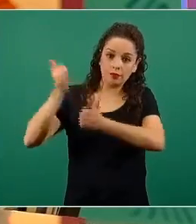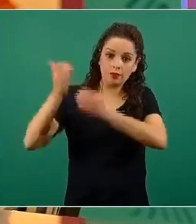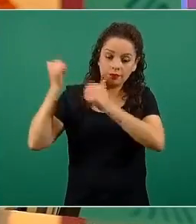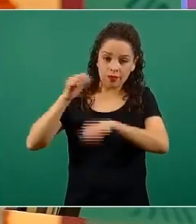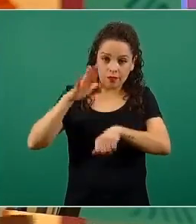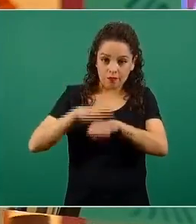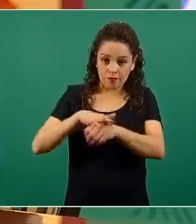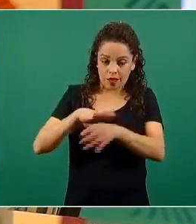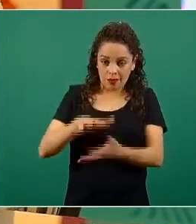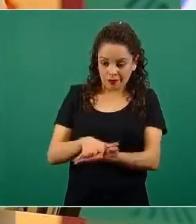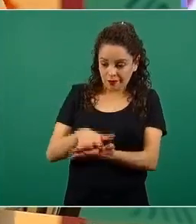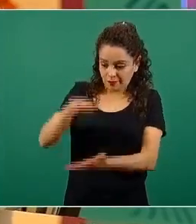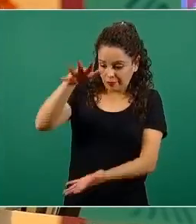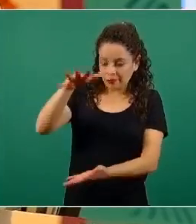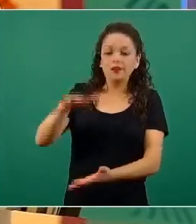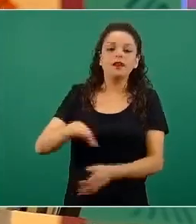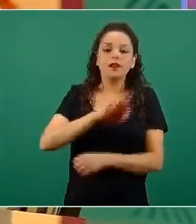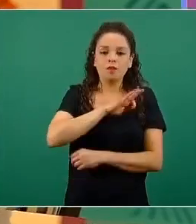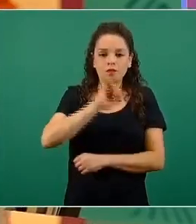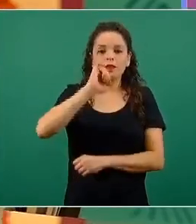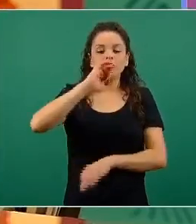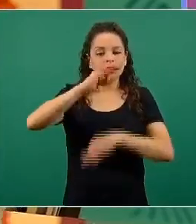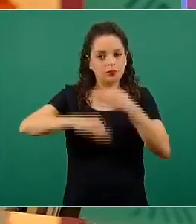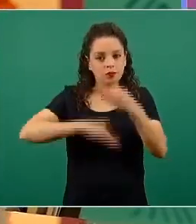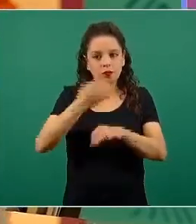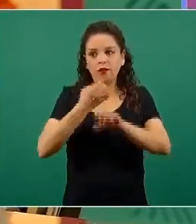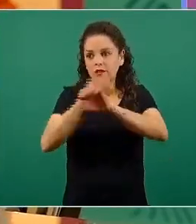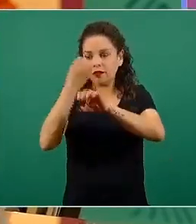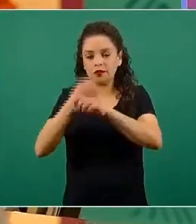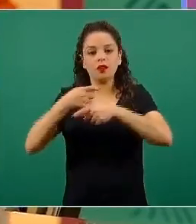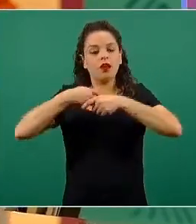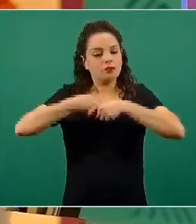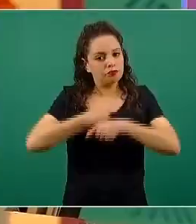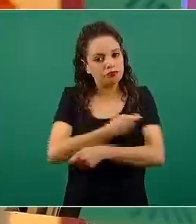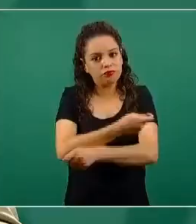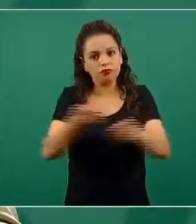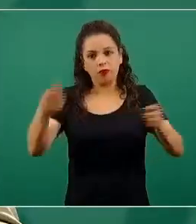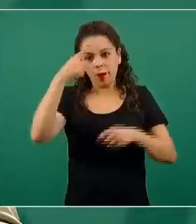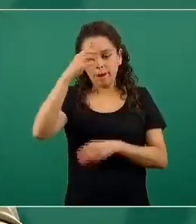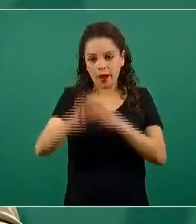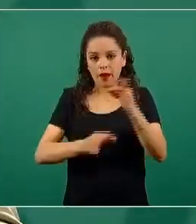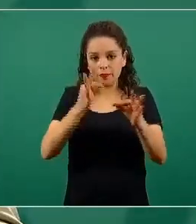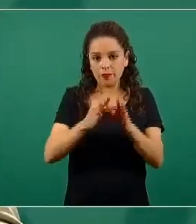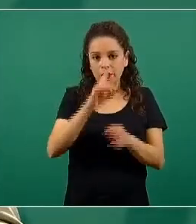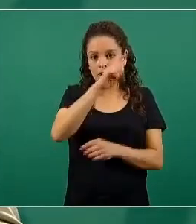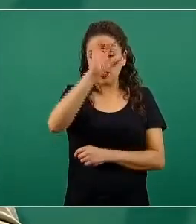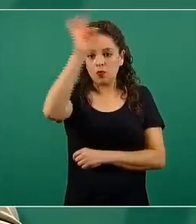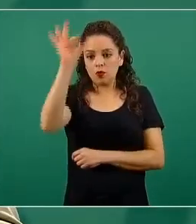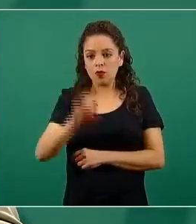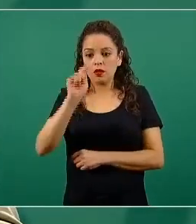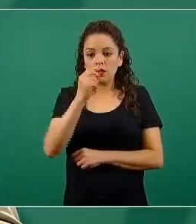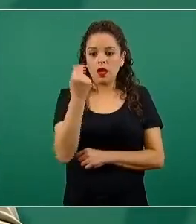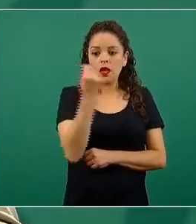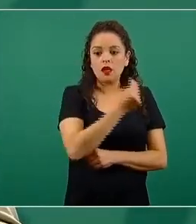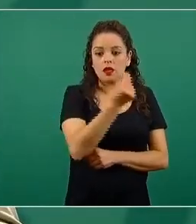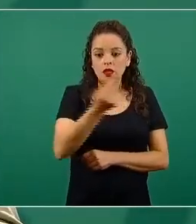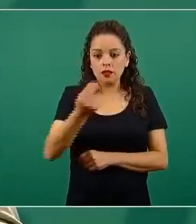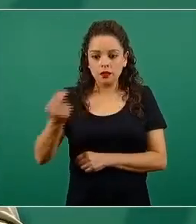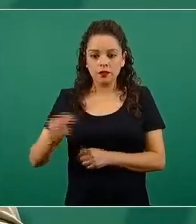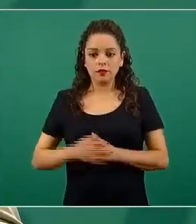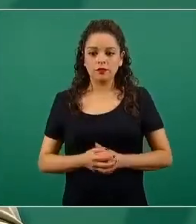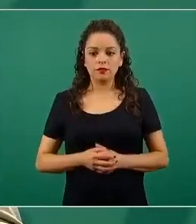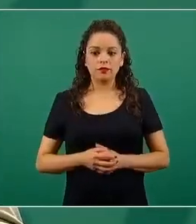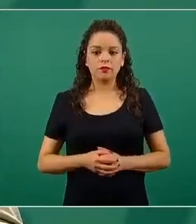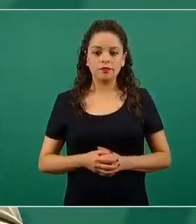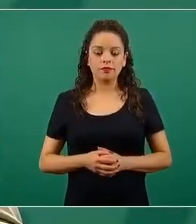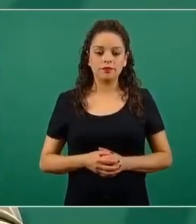ahora sí llegar de manera equitativa a todas las entidades federativas para cubrir el 100% de la necesidad de primera línea. Y